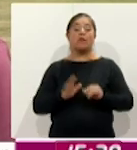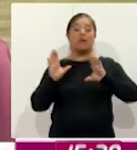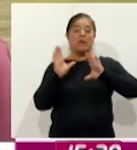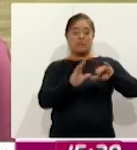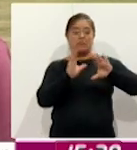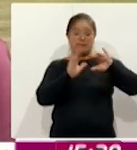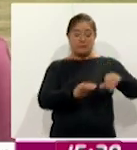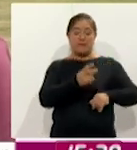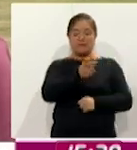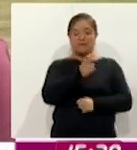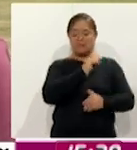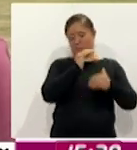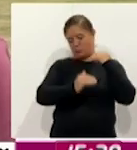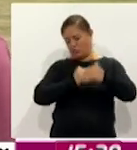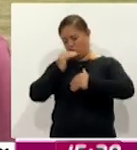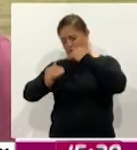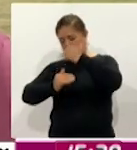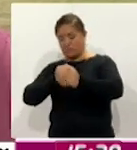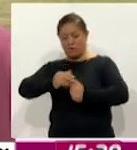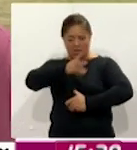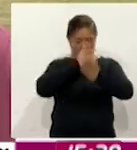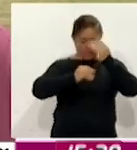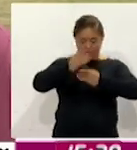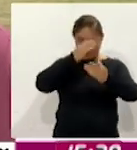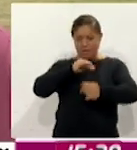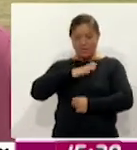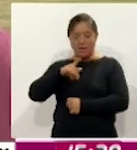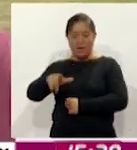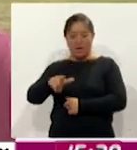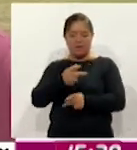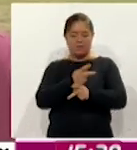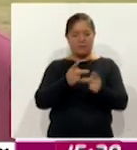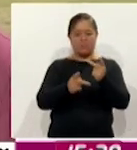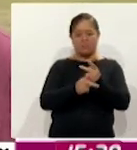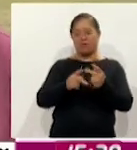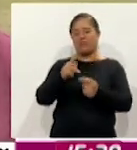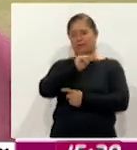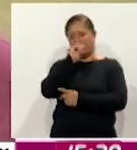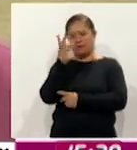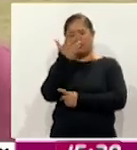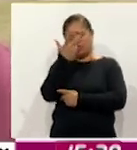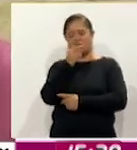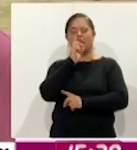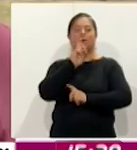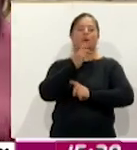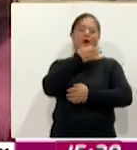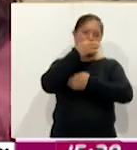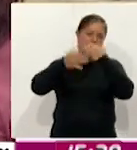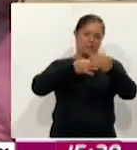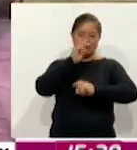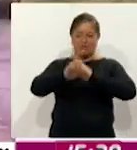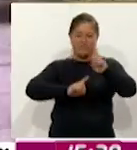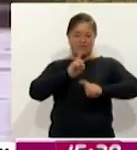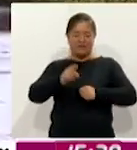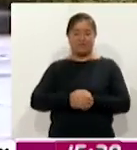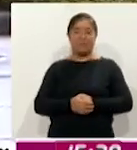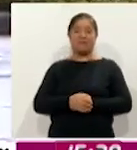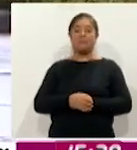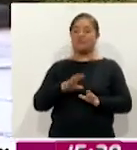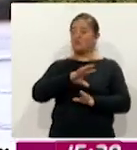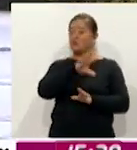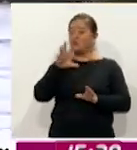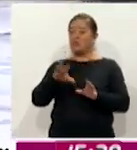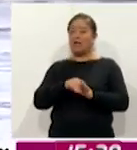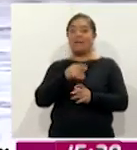este proceso de formación que ofrece el Bachillerato Tecnológico de Educación y Promoción Deportiva. En total son 100 espacios para ustedes